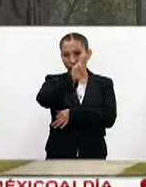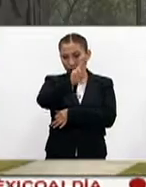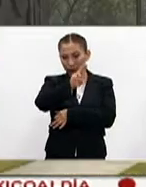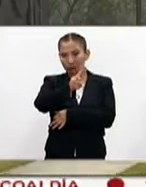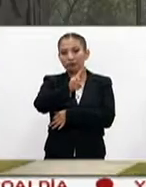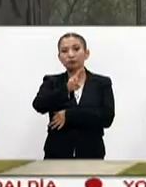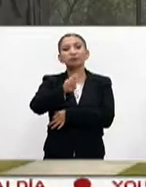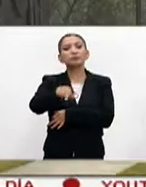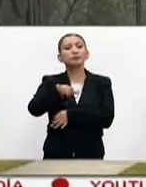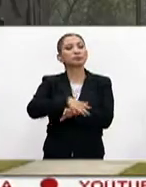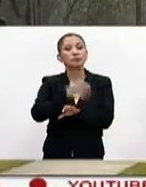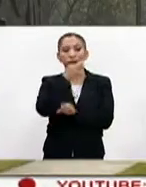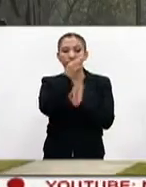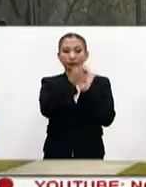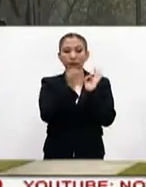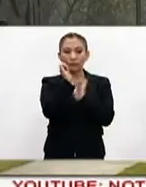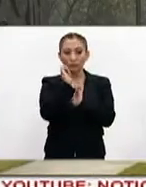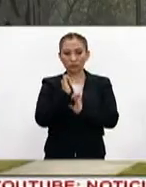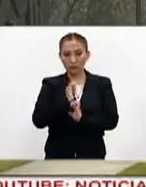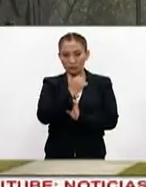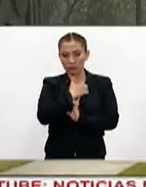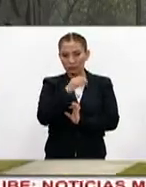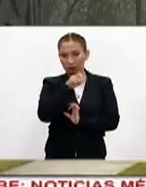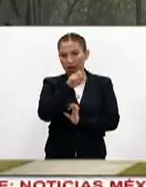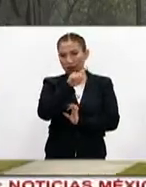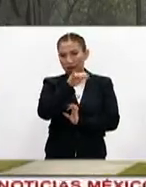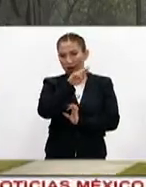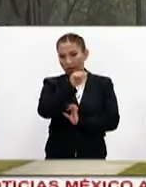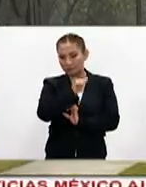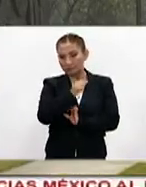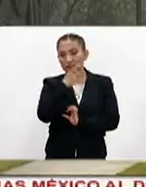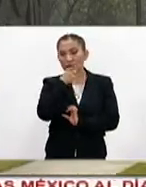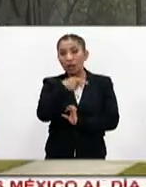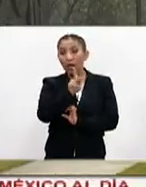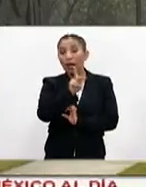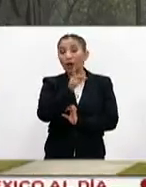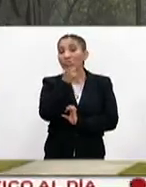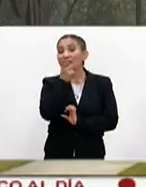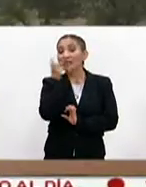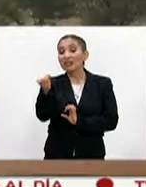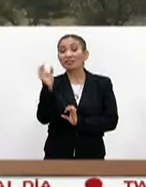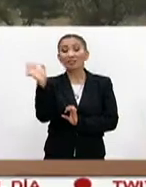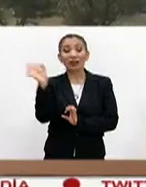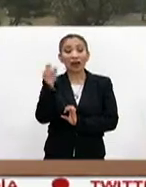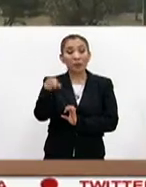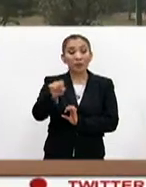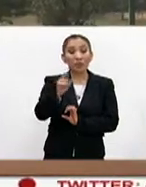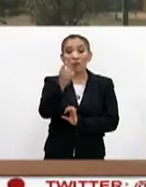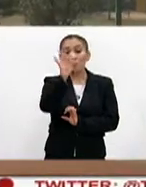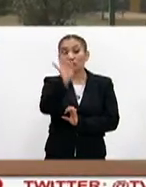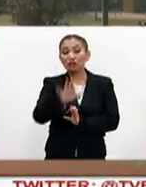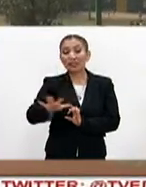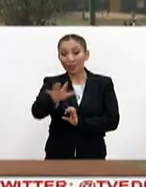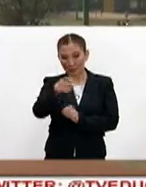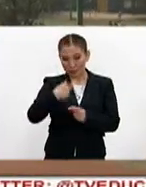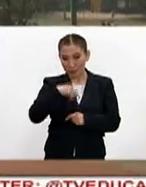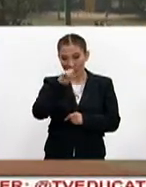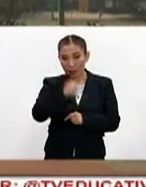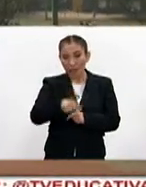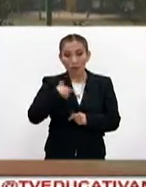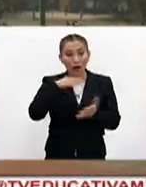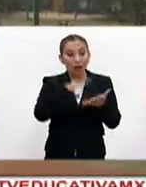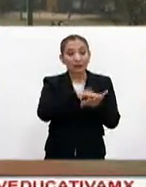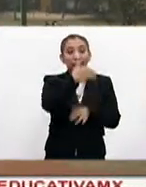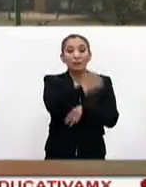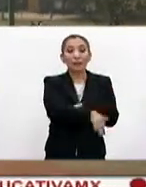Universitaria. Esto lo informó el jefe de gobierno, Miguel Ángel Mancera. Sin embargo, precisó que tan solo el 21% de estas personas están en